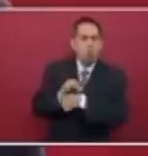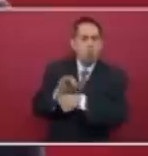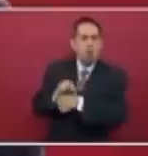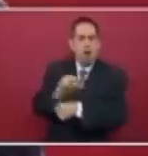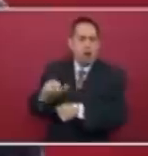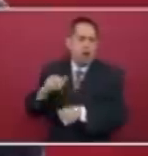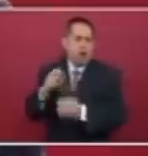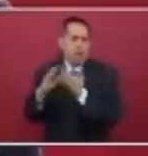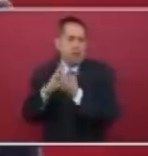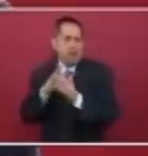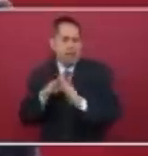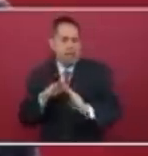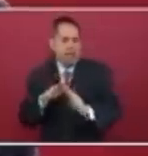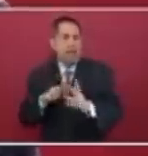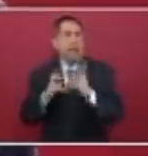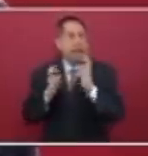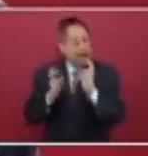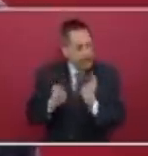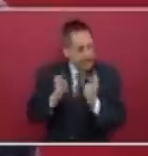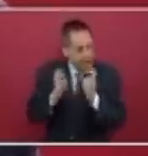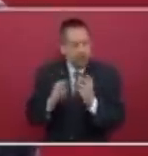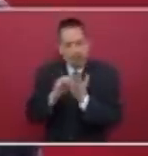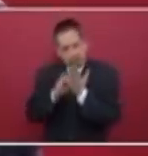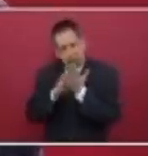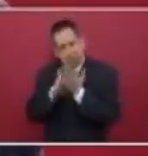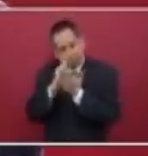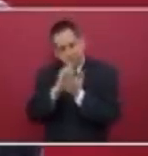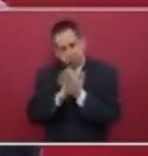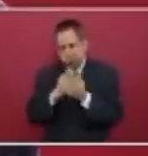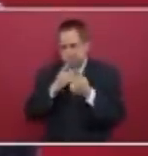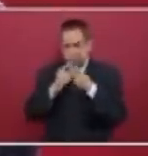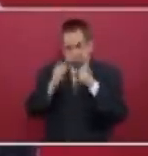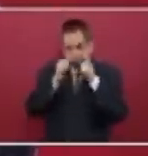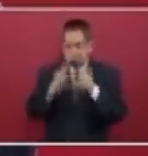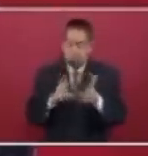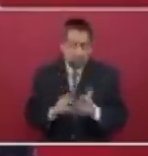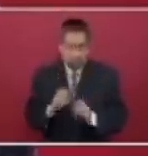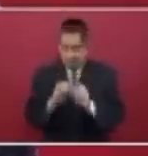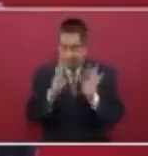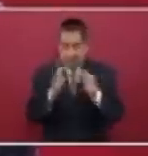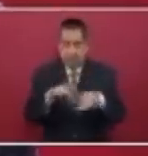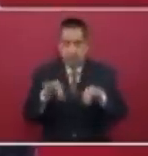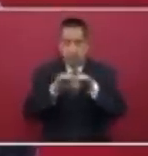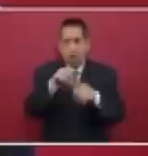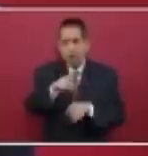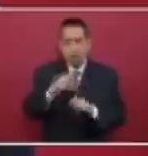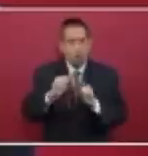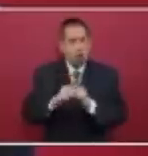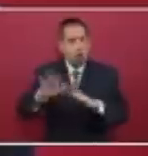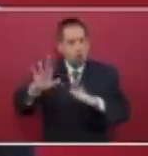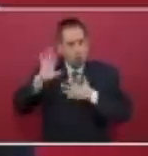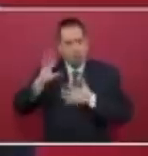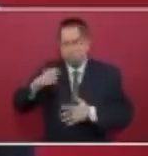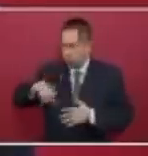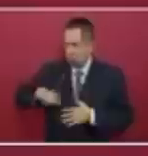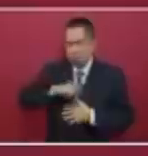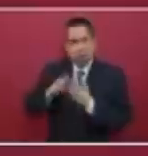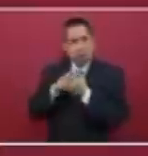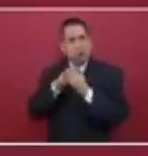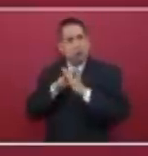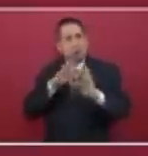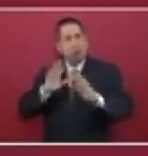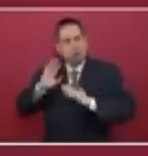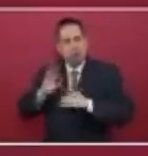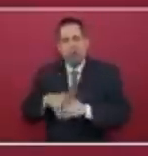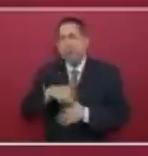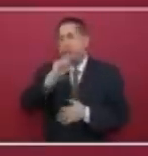todo eso lo tenemos que atender eso es fundamental es un compromiso que tenemos con los migrantes y